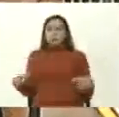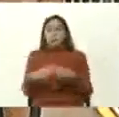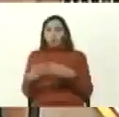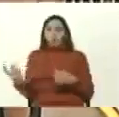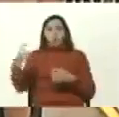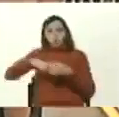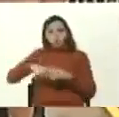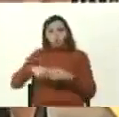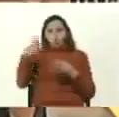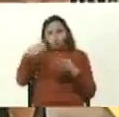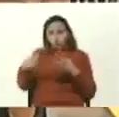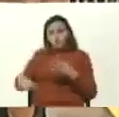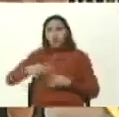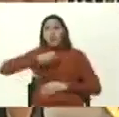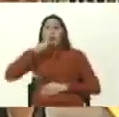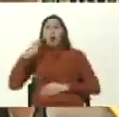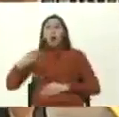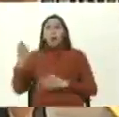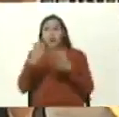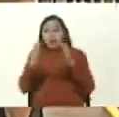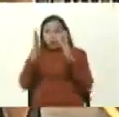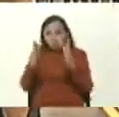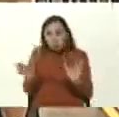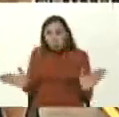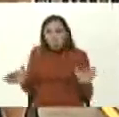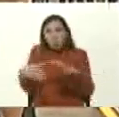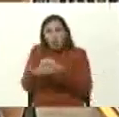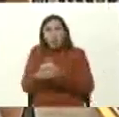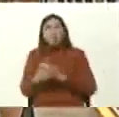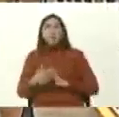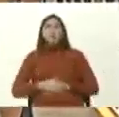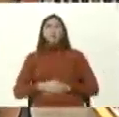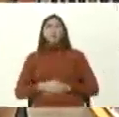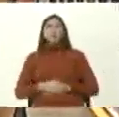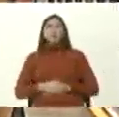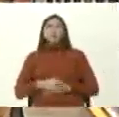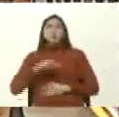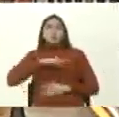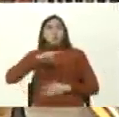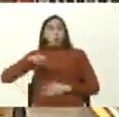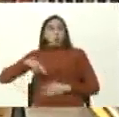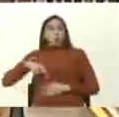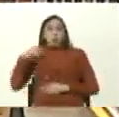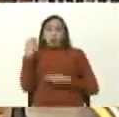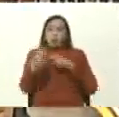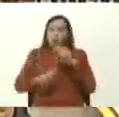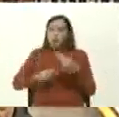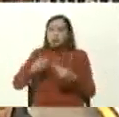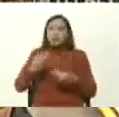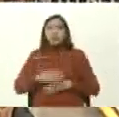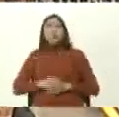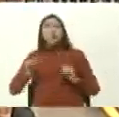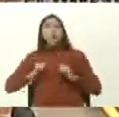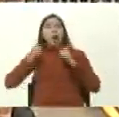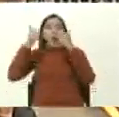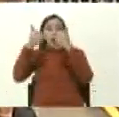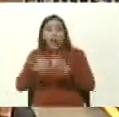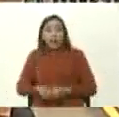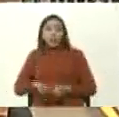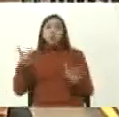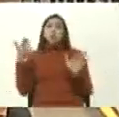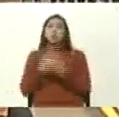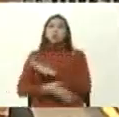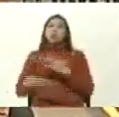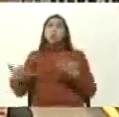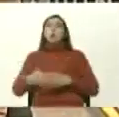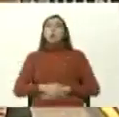con un grupo de estudiantes, un grupo de compañeros, un grupo de camaradas. Estamos acá dando lo que es el inicio pues,